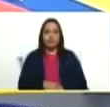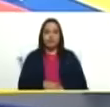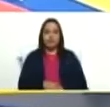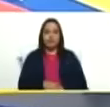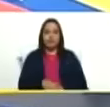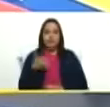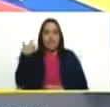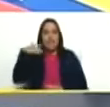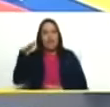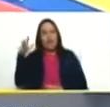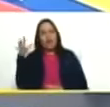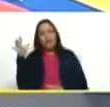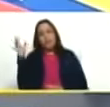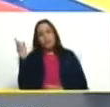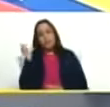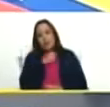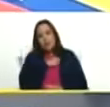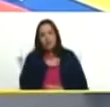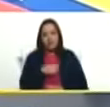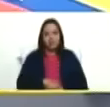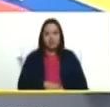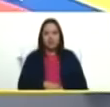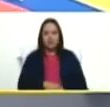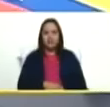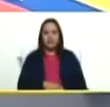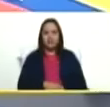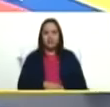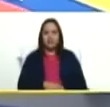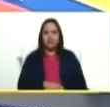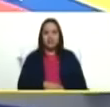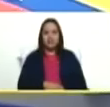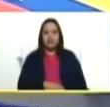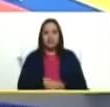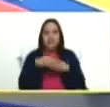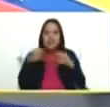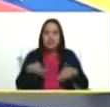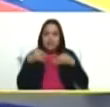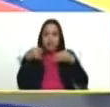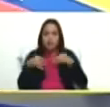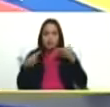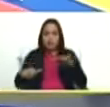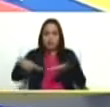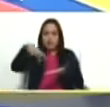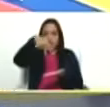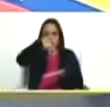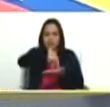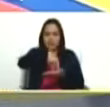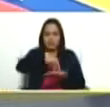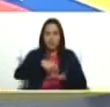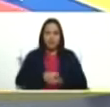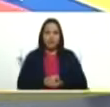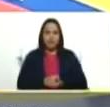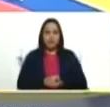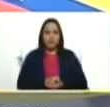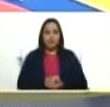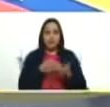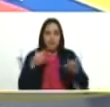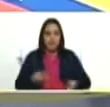Naguará. ¿Ah? Y siempre de pie y